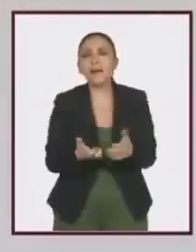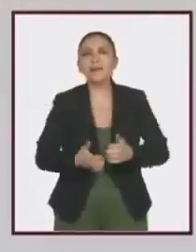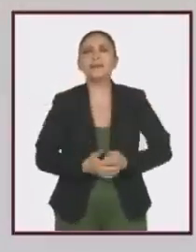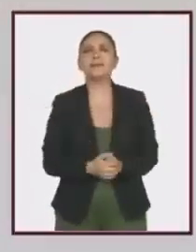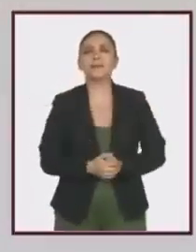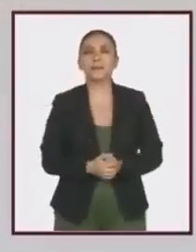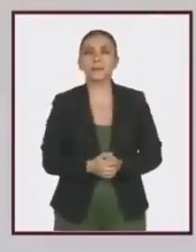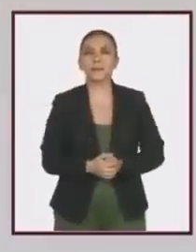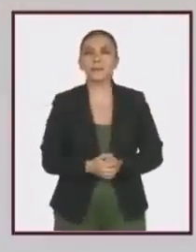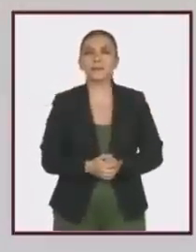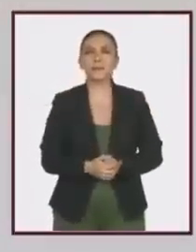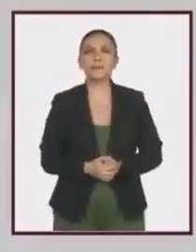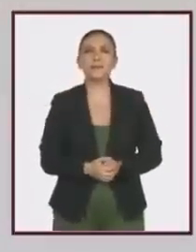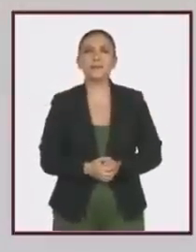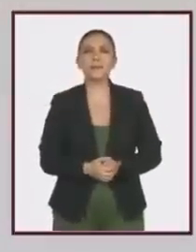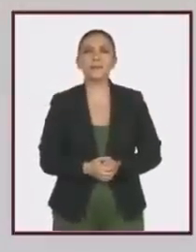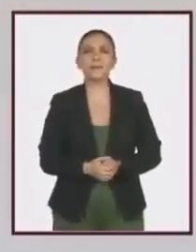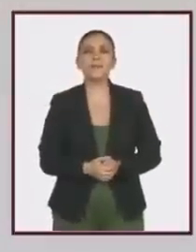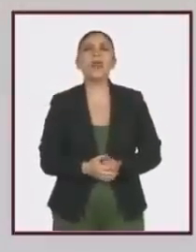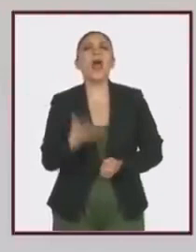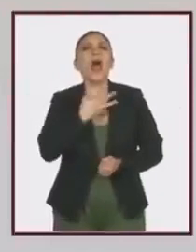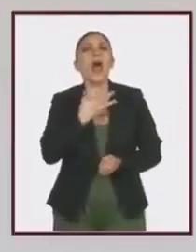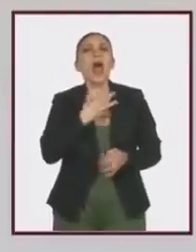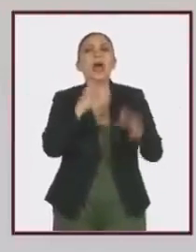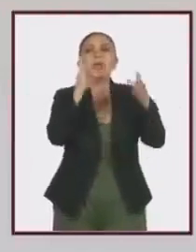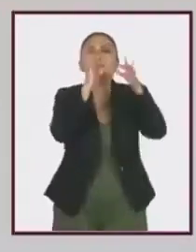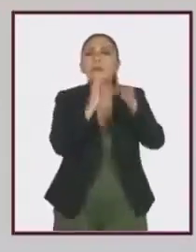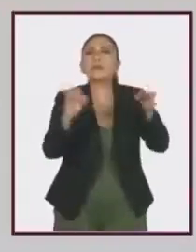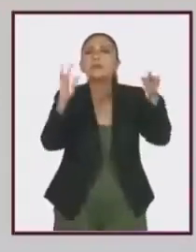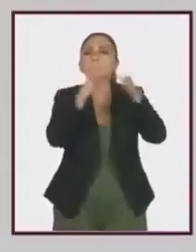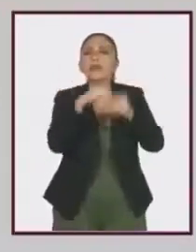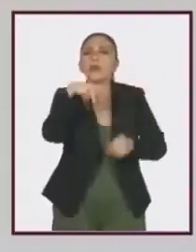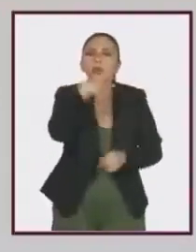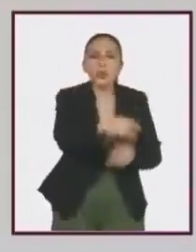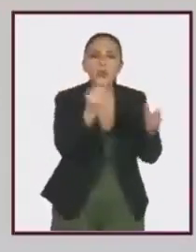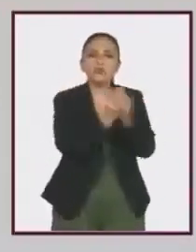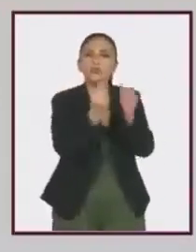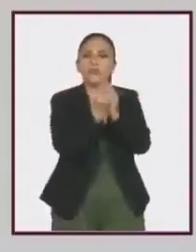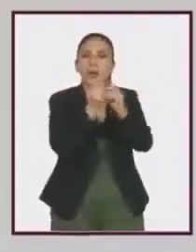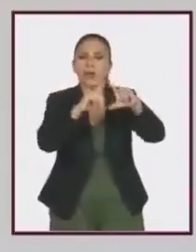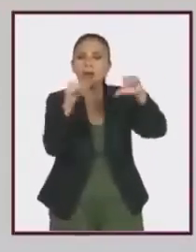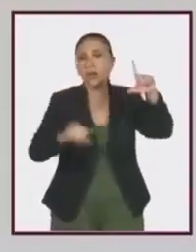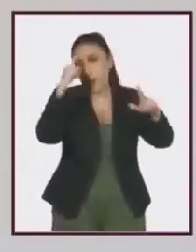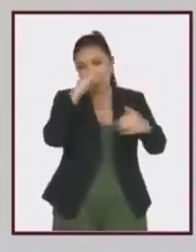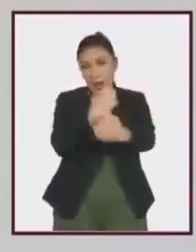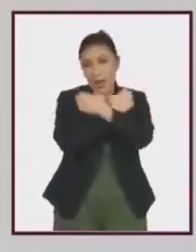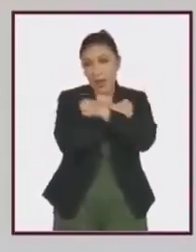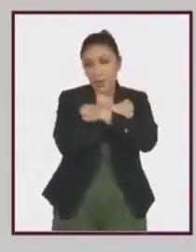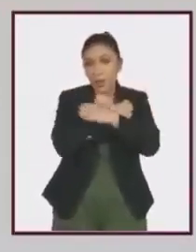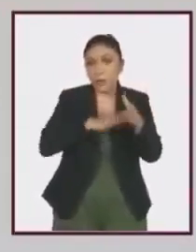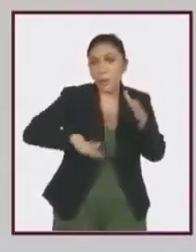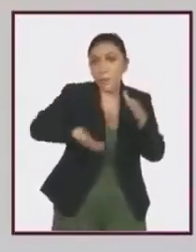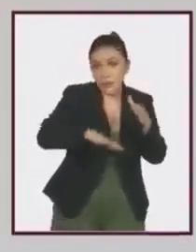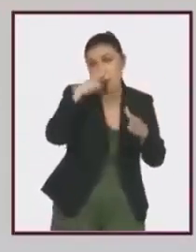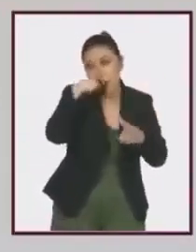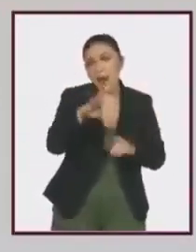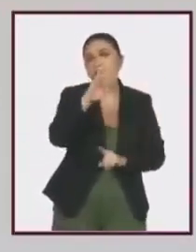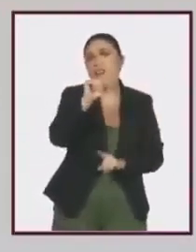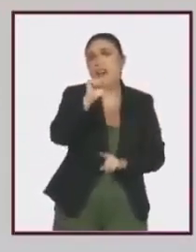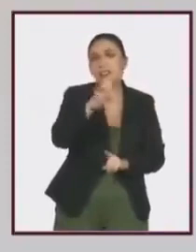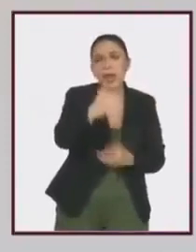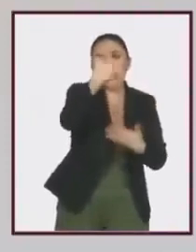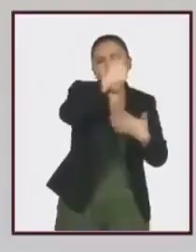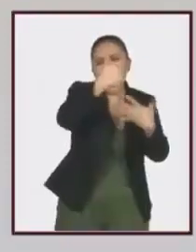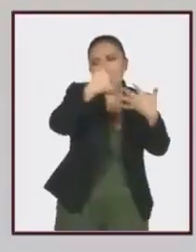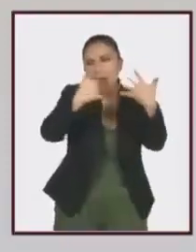plantear cuáles son los contenidos nacionales para la educación básica en cada una de sus fases y en cada uno de